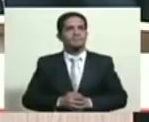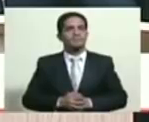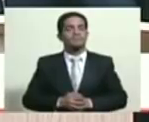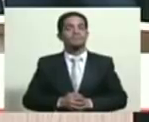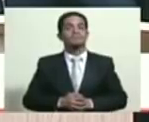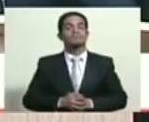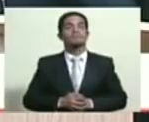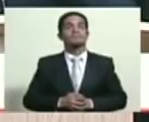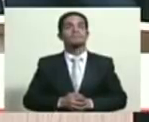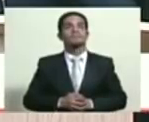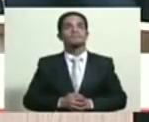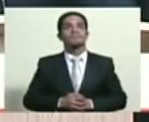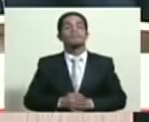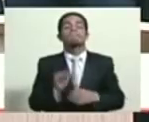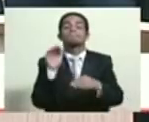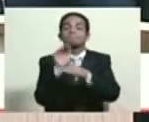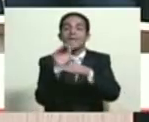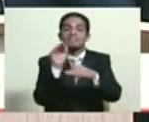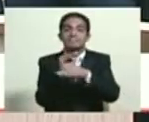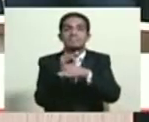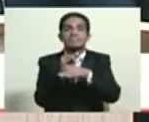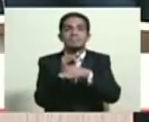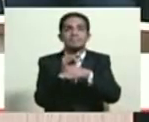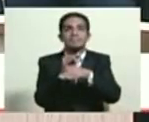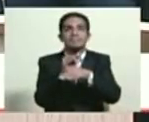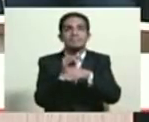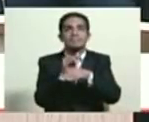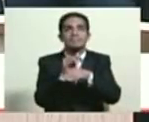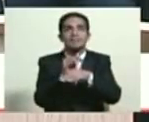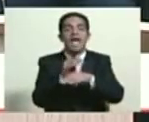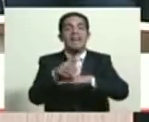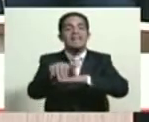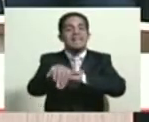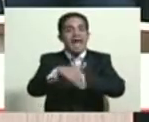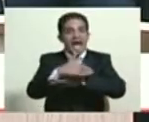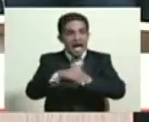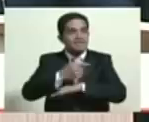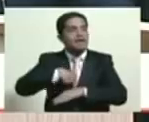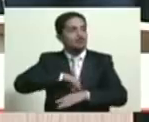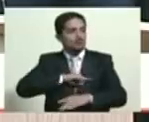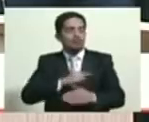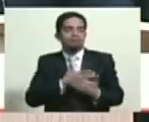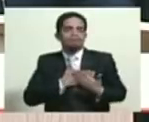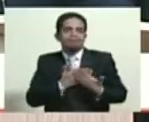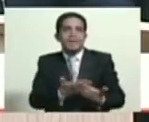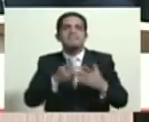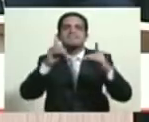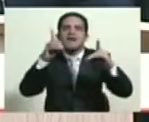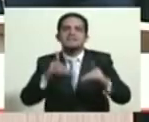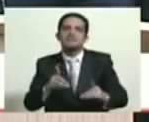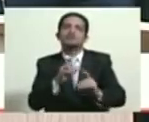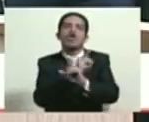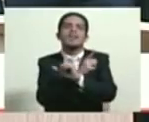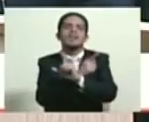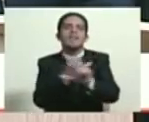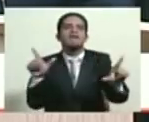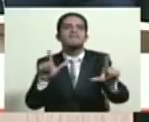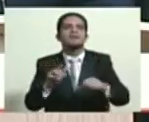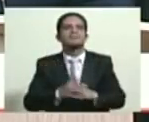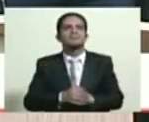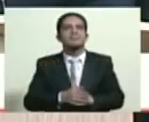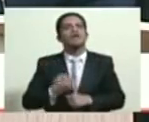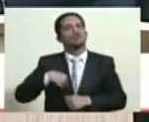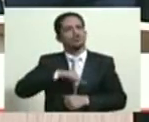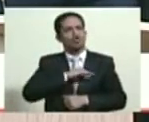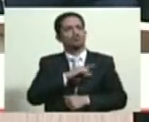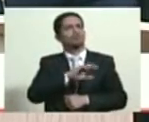Ahorremos electricidad y mantengamos en la calle nuestra disposición, nuestra decisión de ser libres, de ser